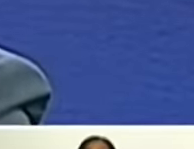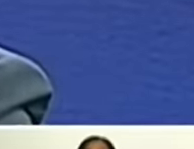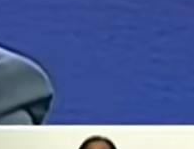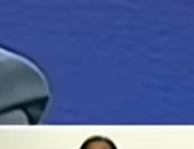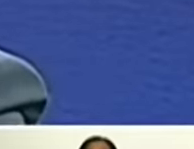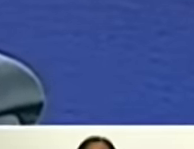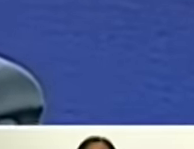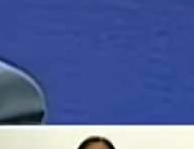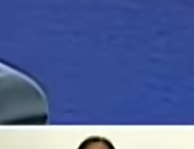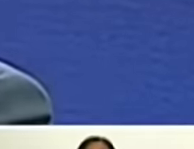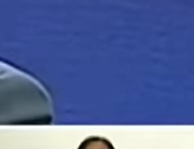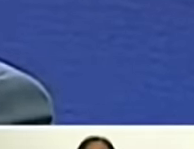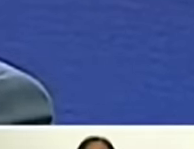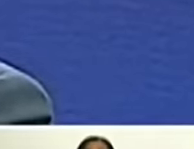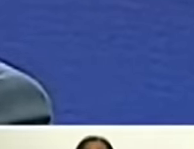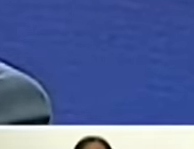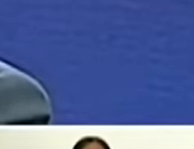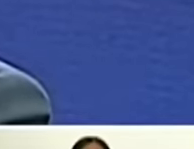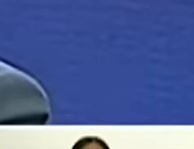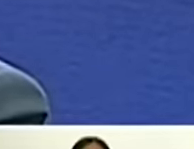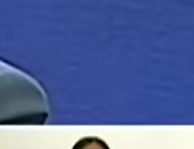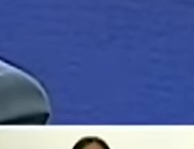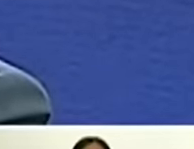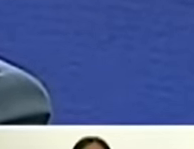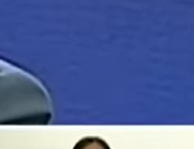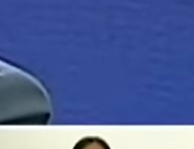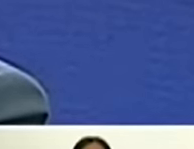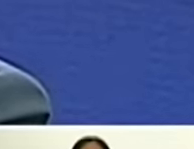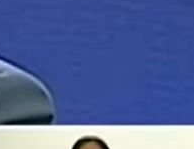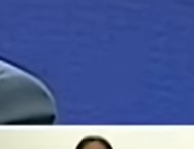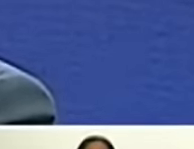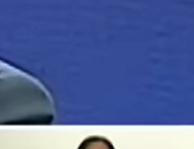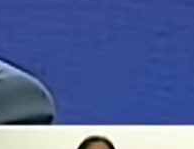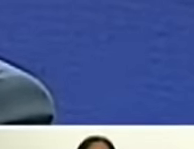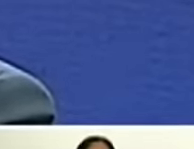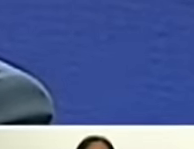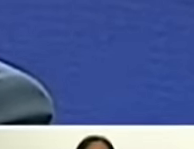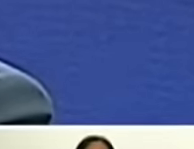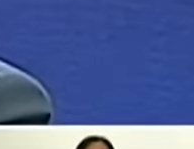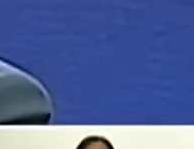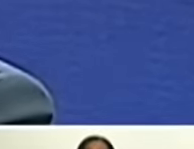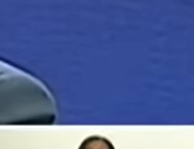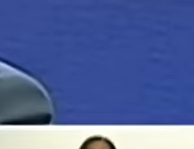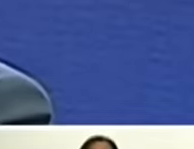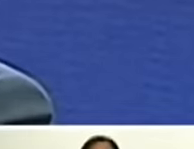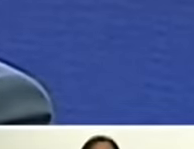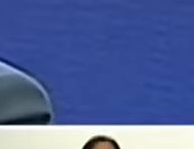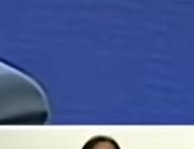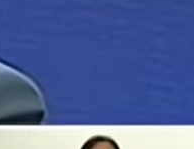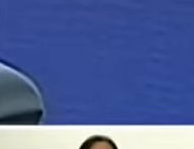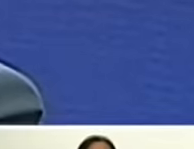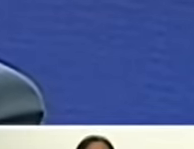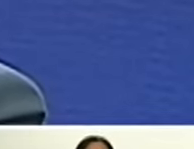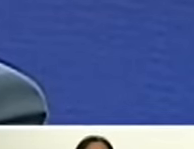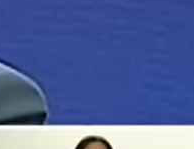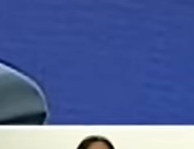asesinó? Un complot entre la oligarquía de Quito y la oligarquía de Bogotá. Lo persiguieron.